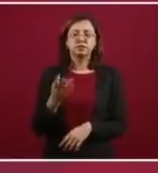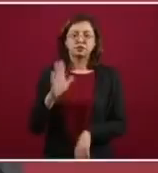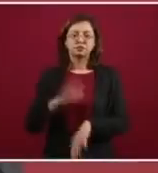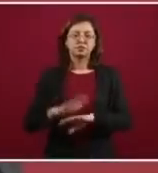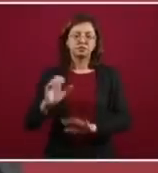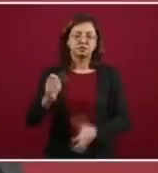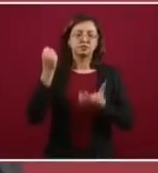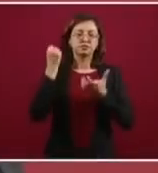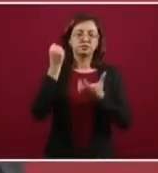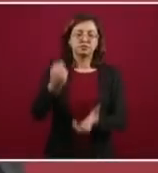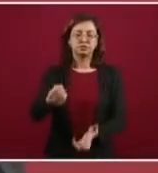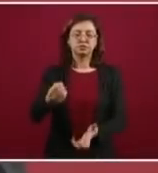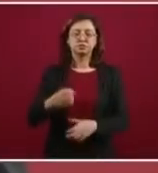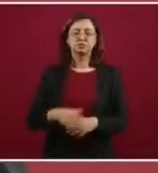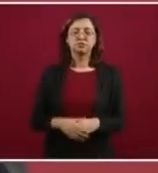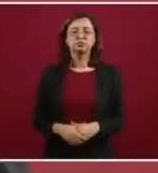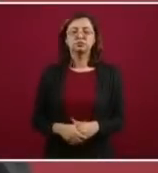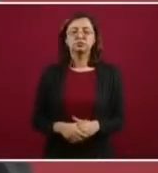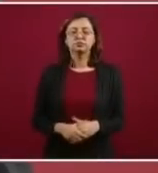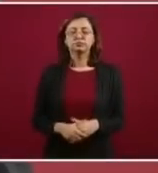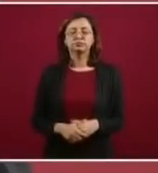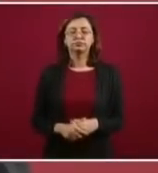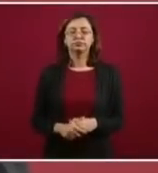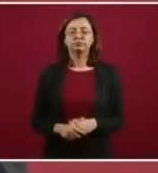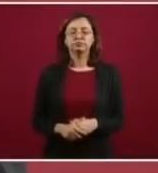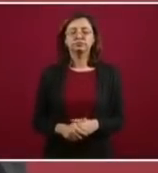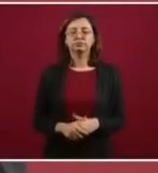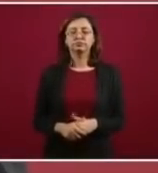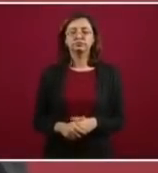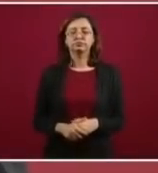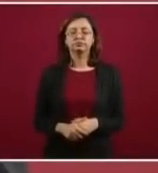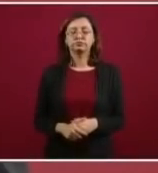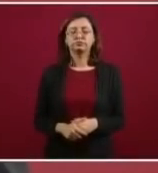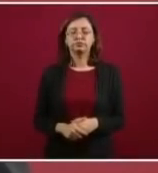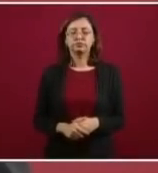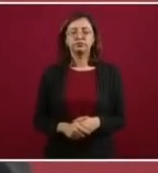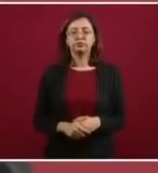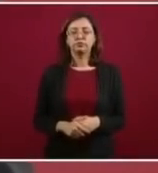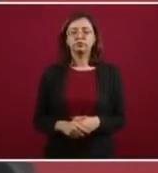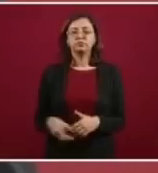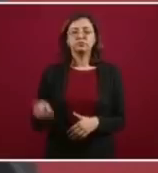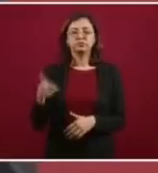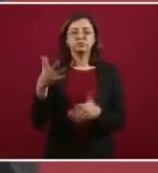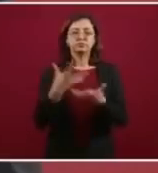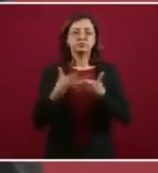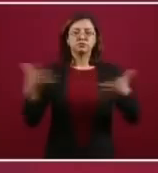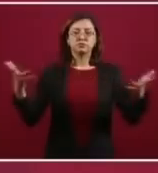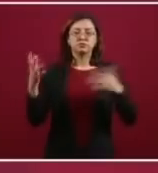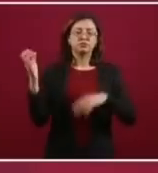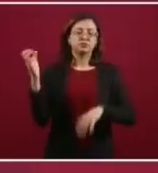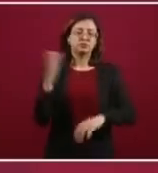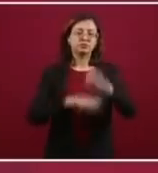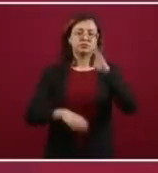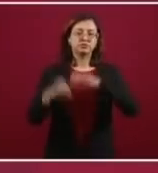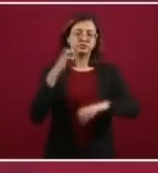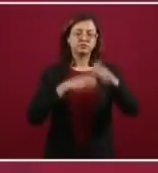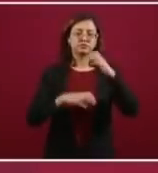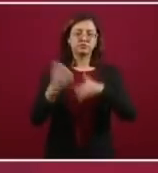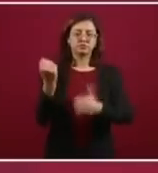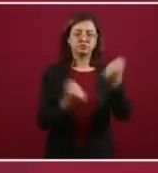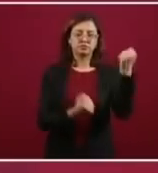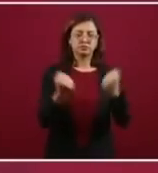inversión en esta materia, en las grandes empresas automotrices que están en